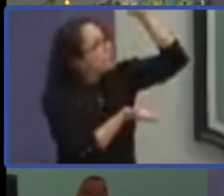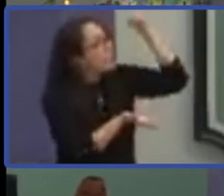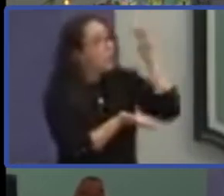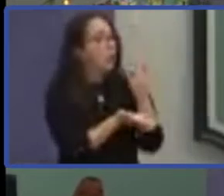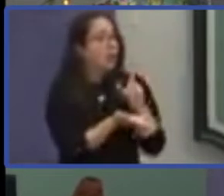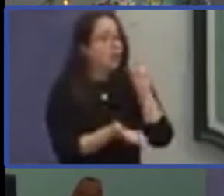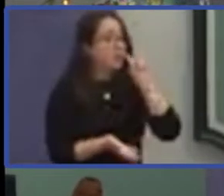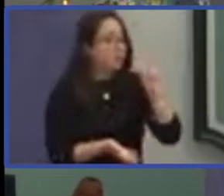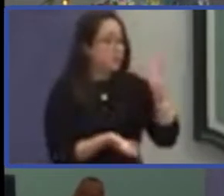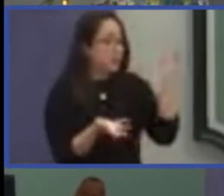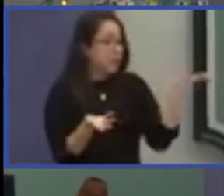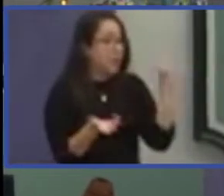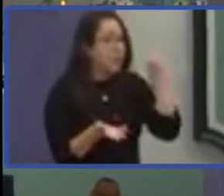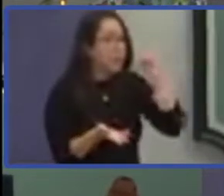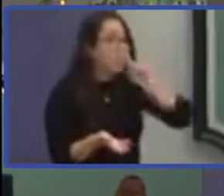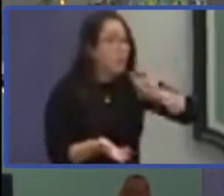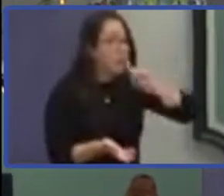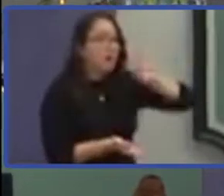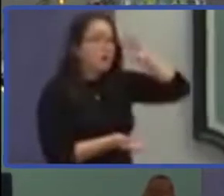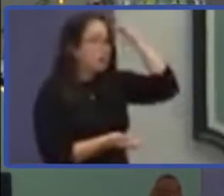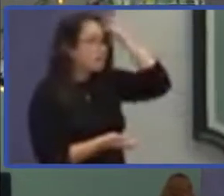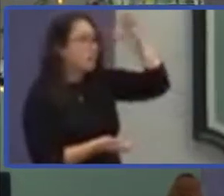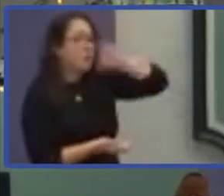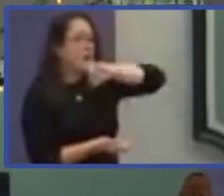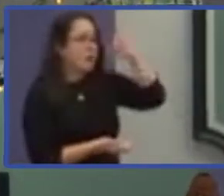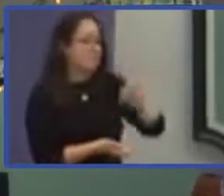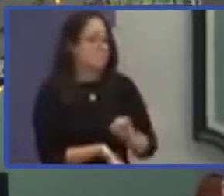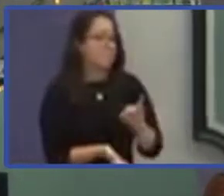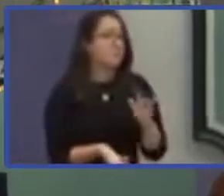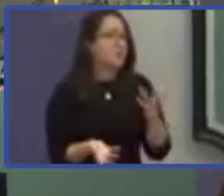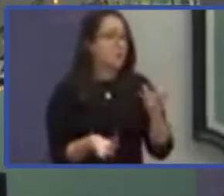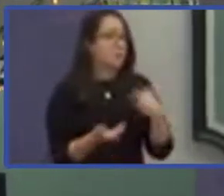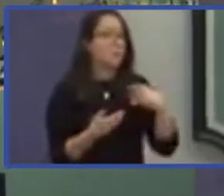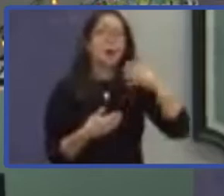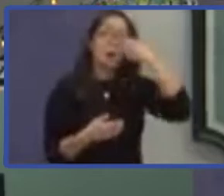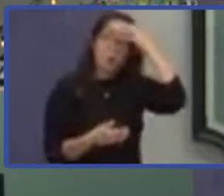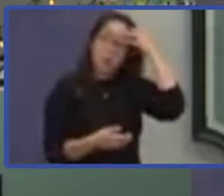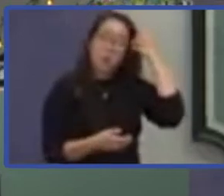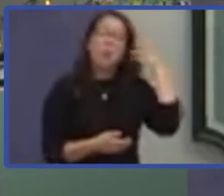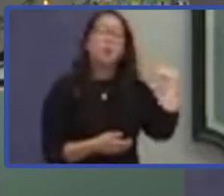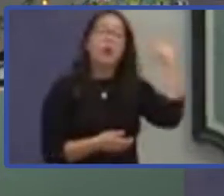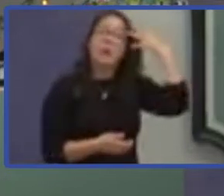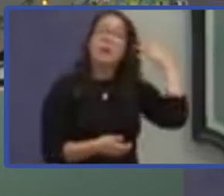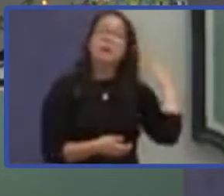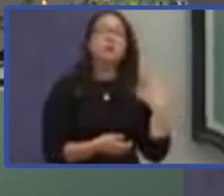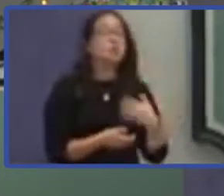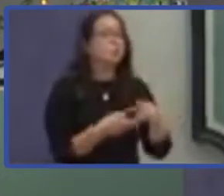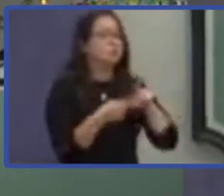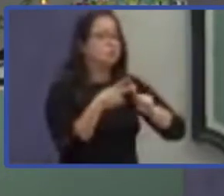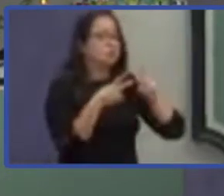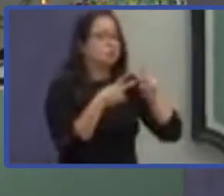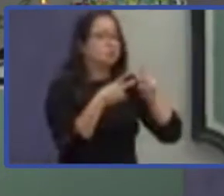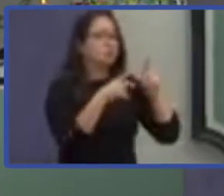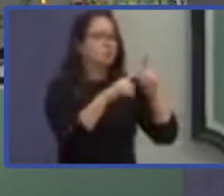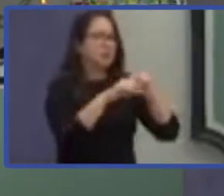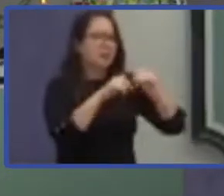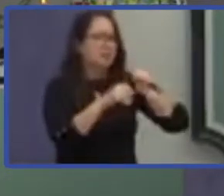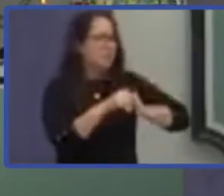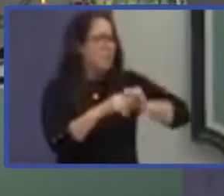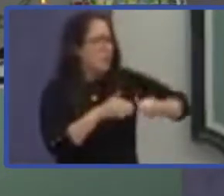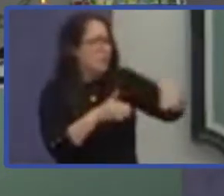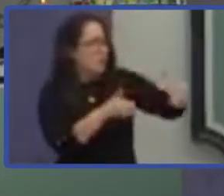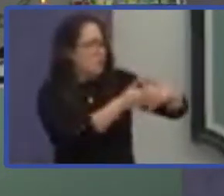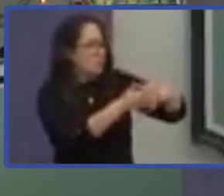mujer que no olvidaré vi la violenta caballera el altivo cuerpo o sea ustedes imagínense que en esa esfera